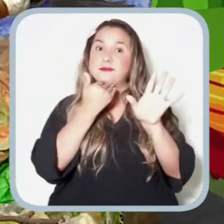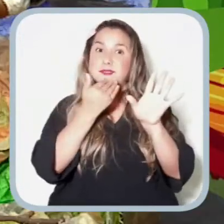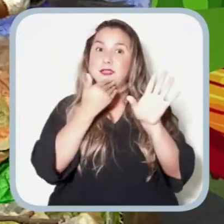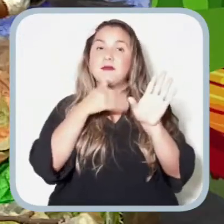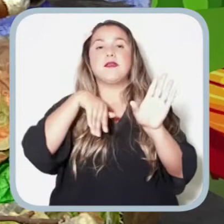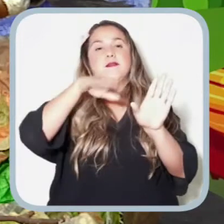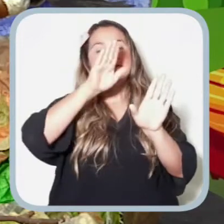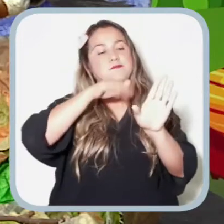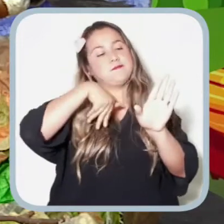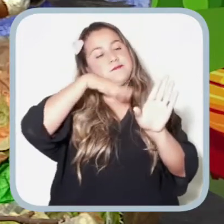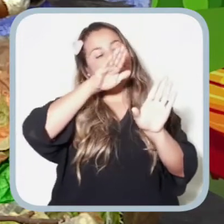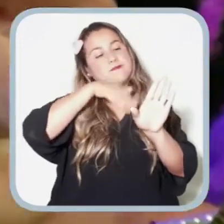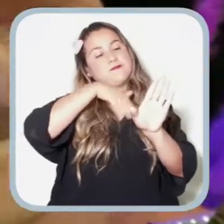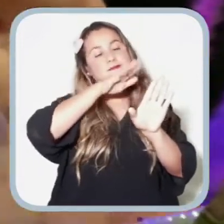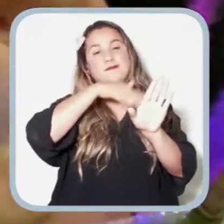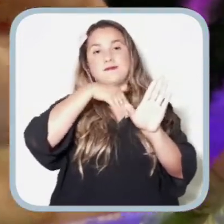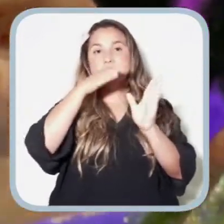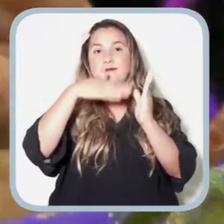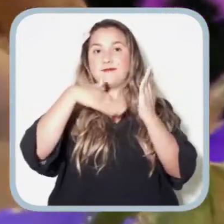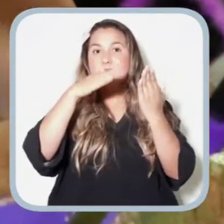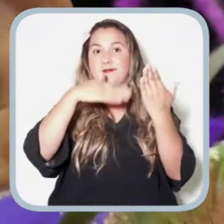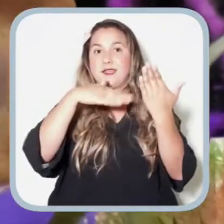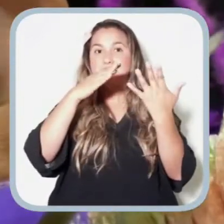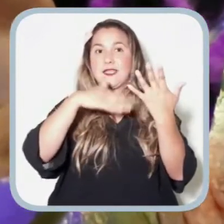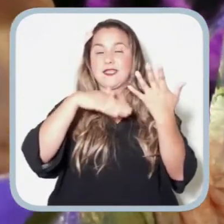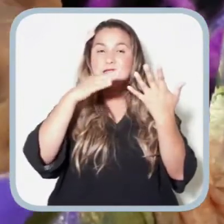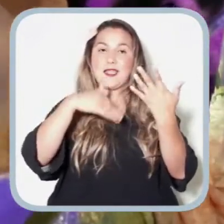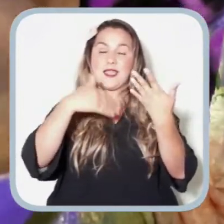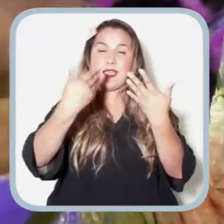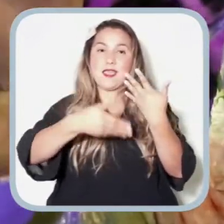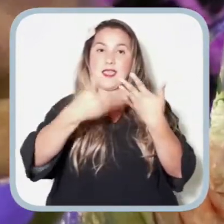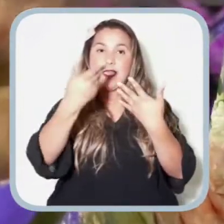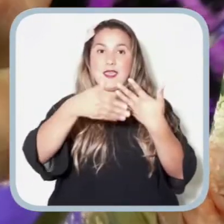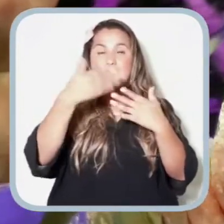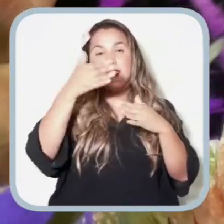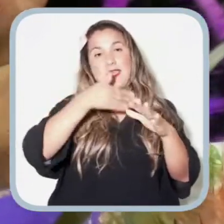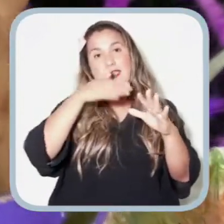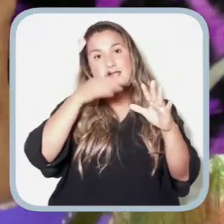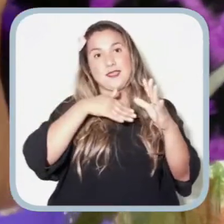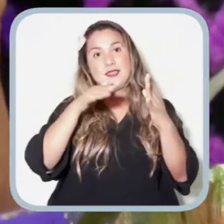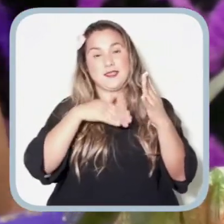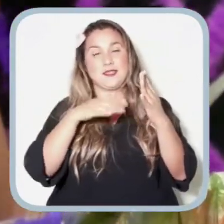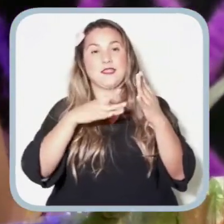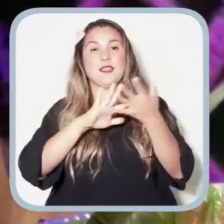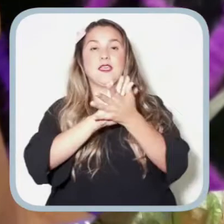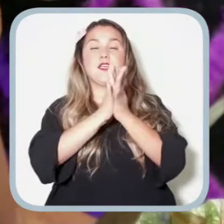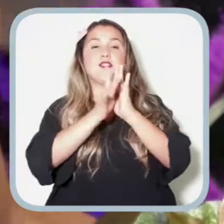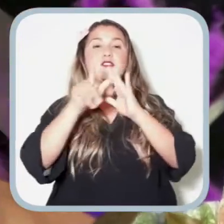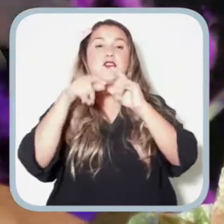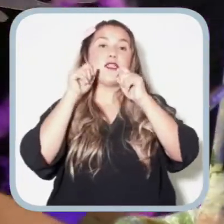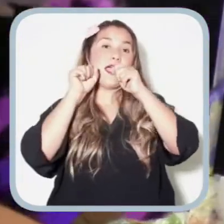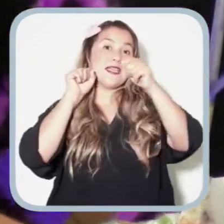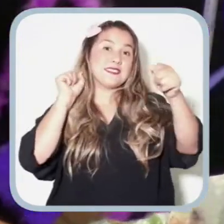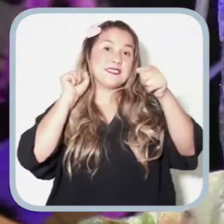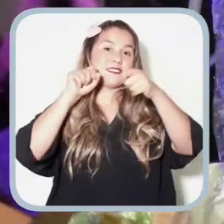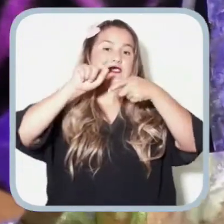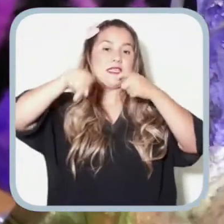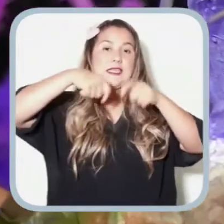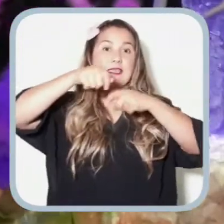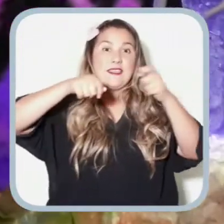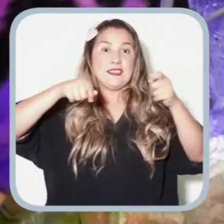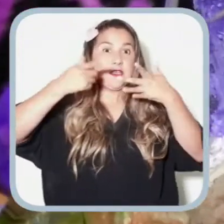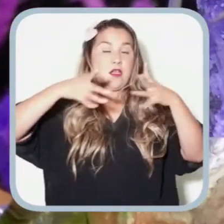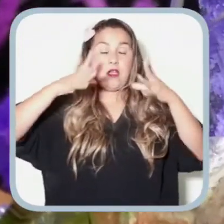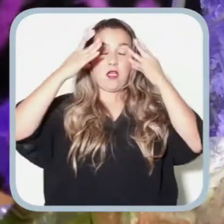voy a pintar ahora aquí ven aquí empieza a desaparecer todo el masking nos olvidamos de que existe